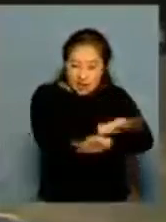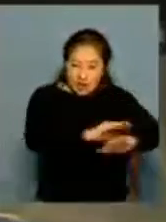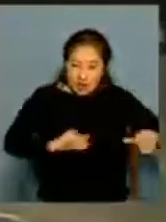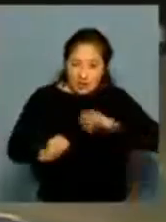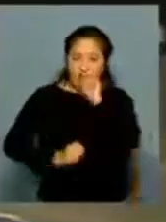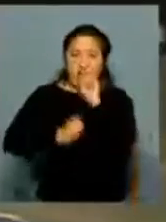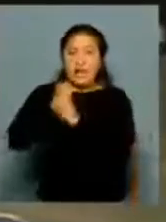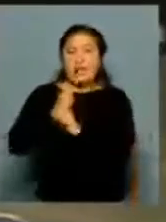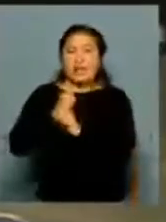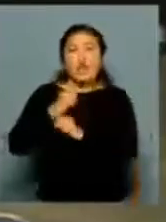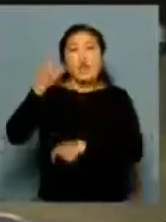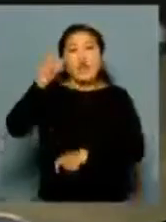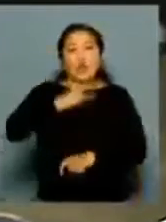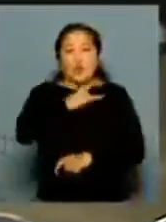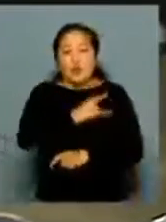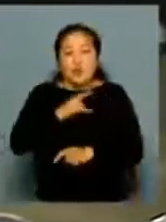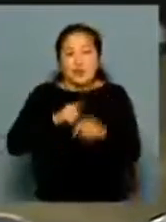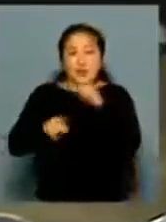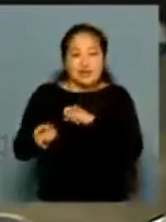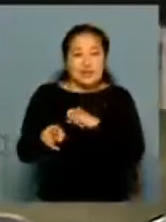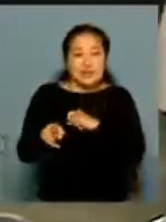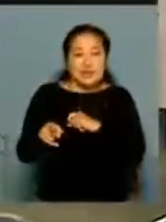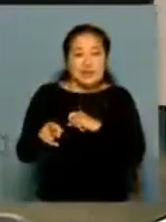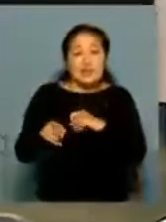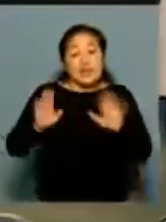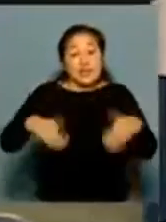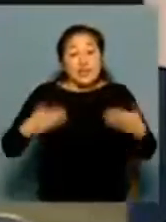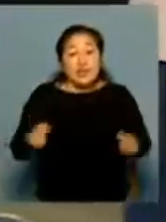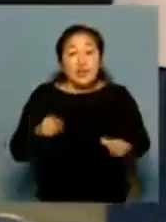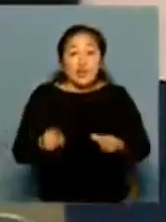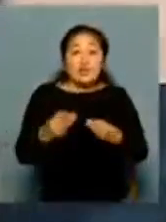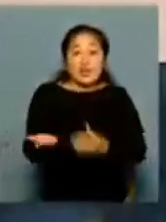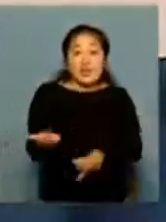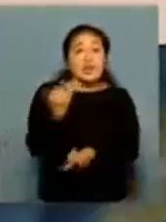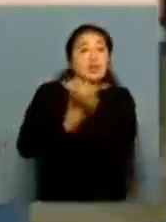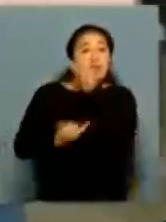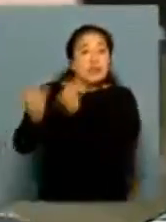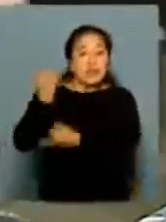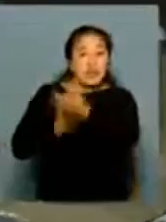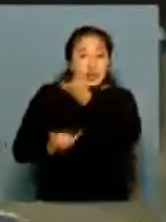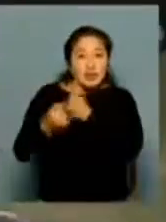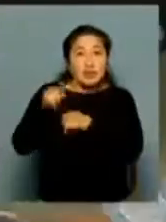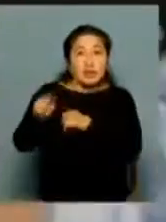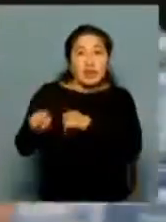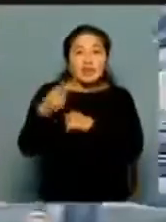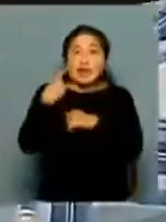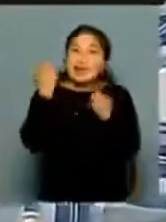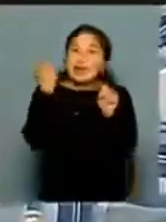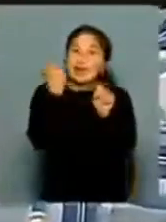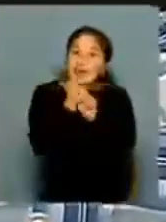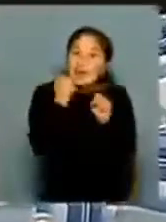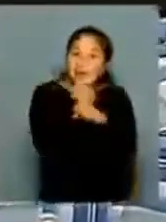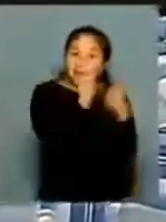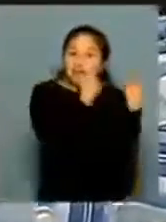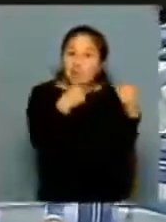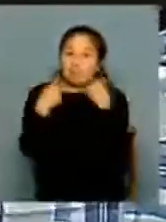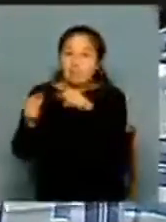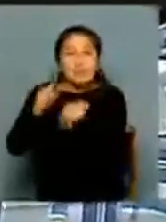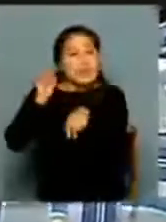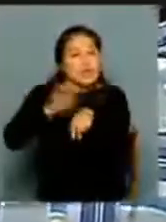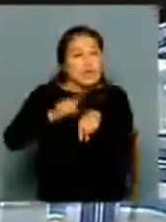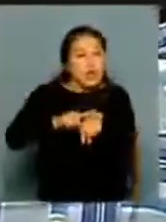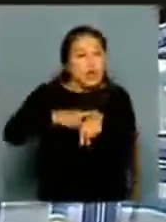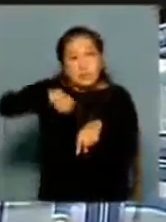chiquititos hasta los universitarios. Así que bueno, como decías vos, hay muchas actividades en todo horario